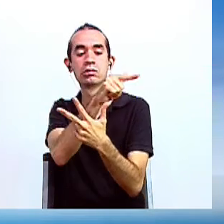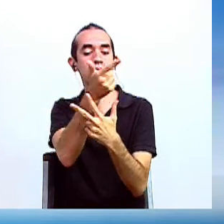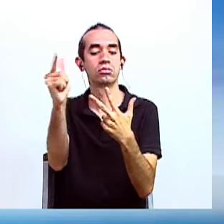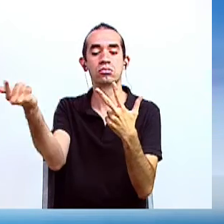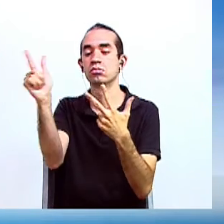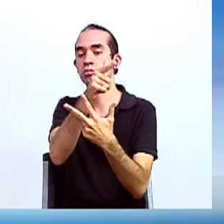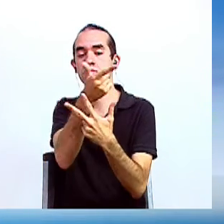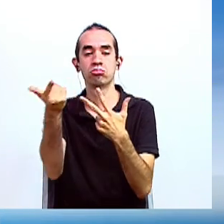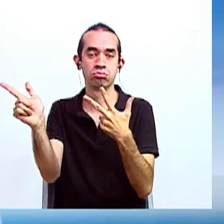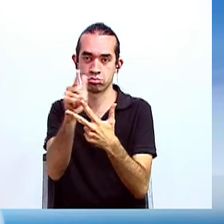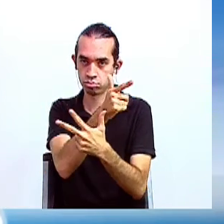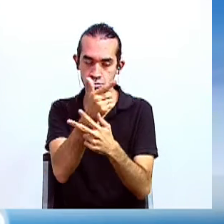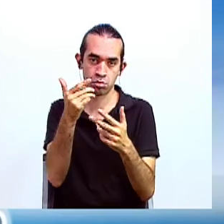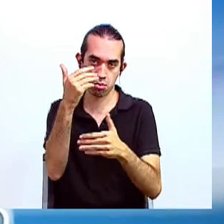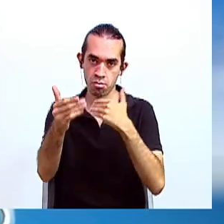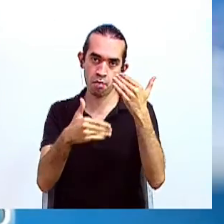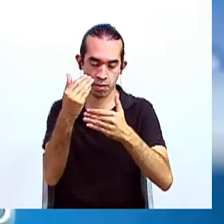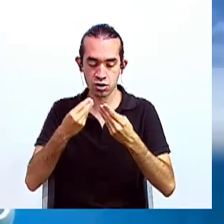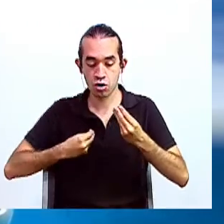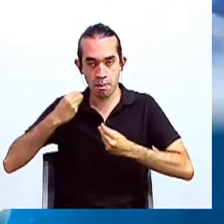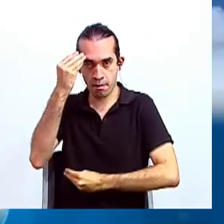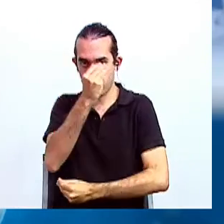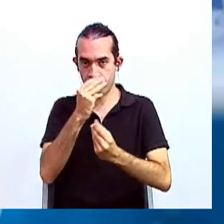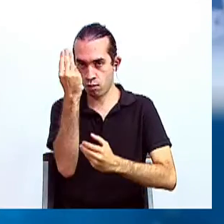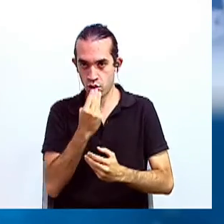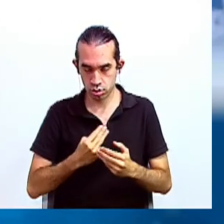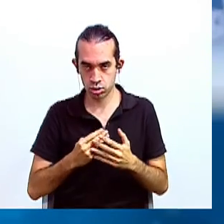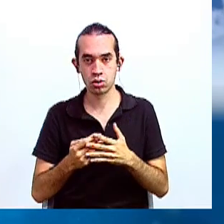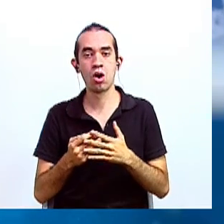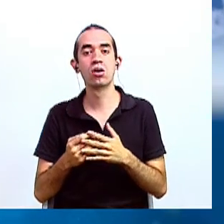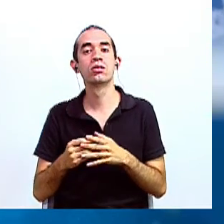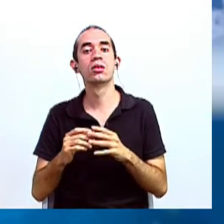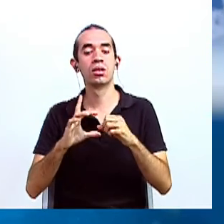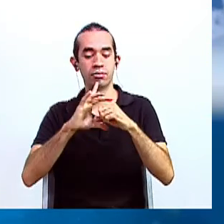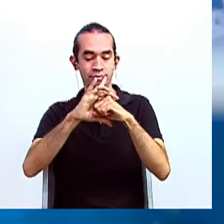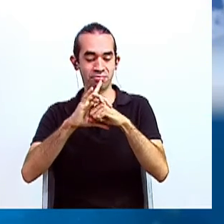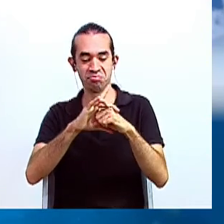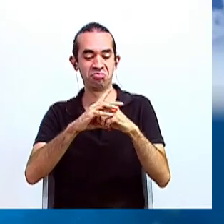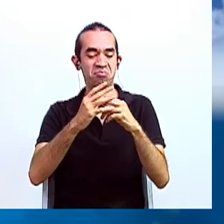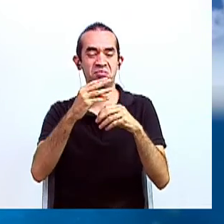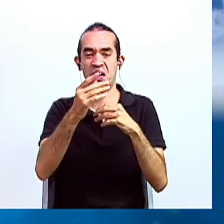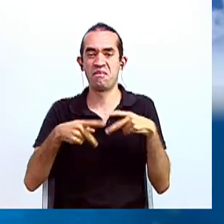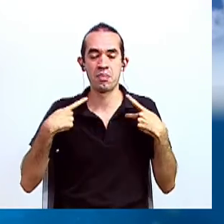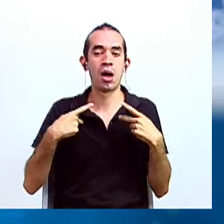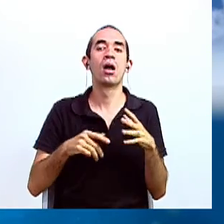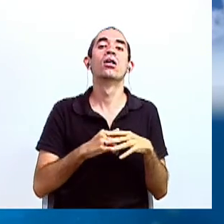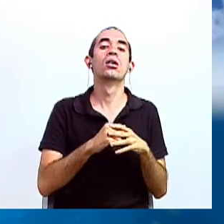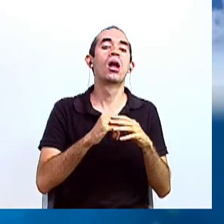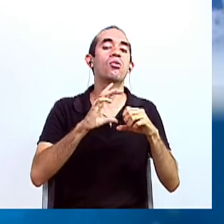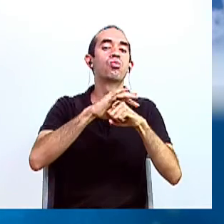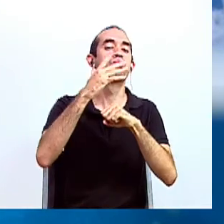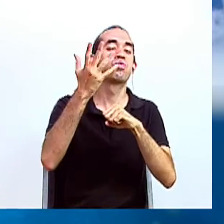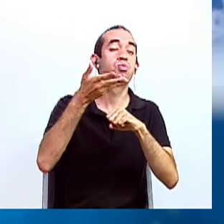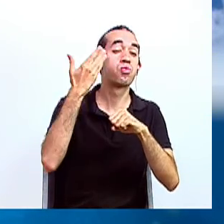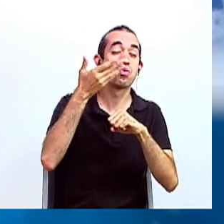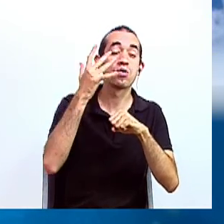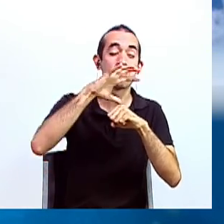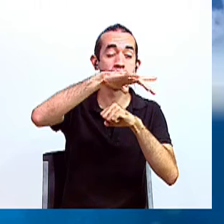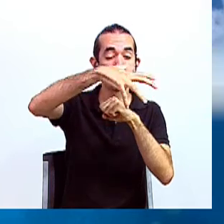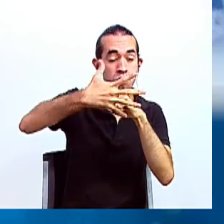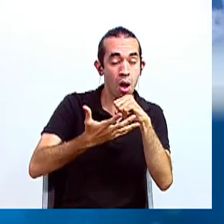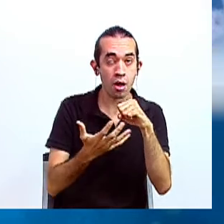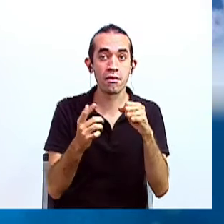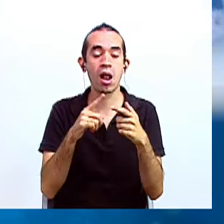continua durante los procesos metabólicos de la biosfera, que está formada por la atmósfera, la litosfera y la hidrosfera. El